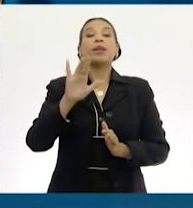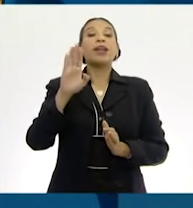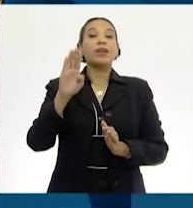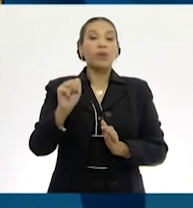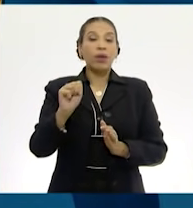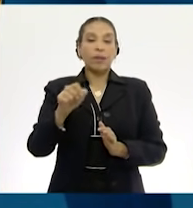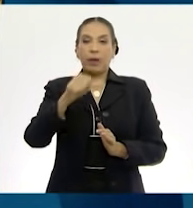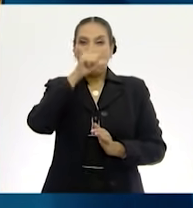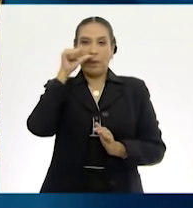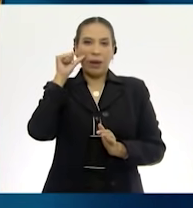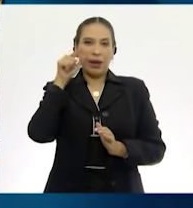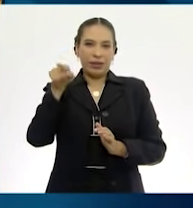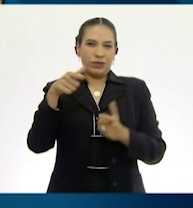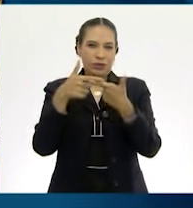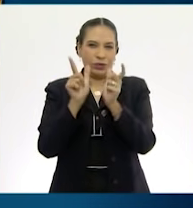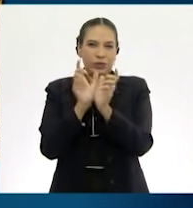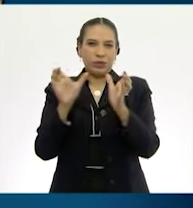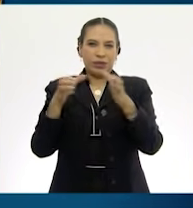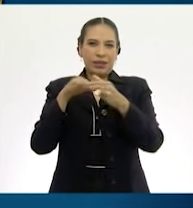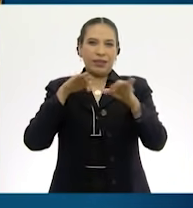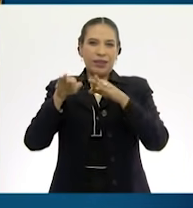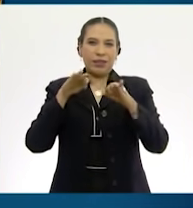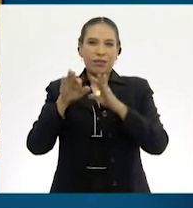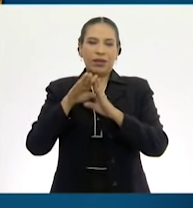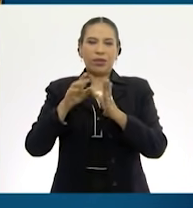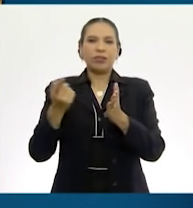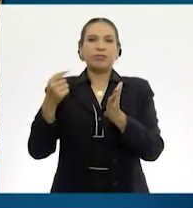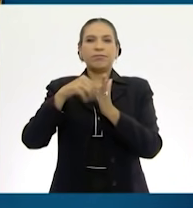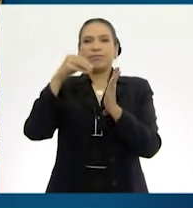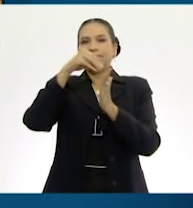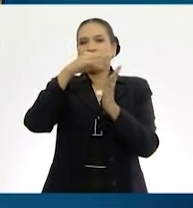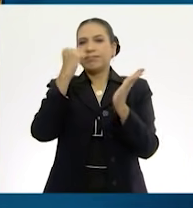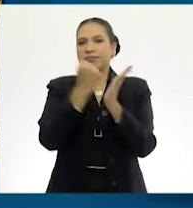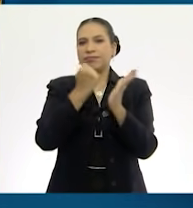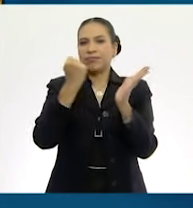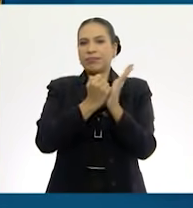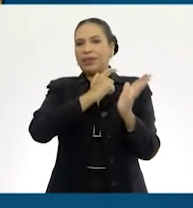1859, Juárez y su gabinete promulgaron las leyes de reforma.